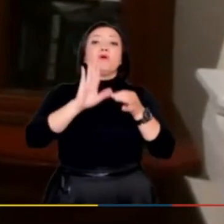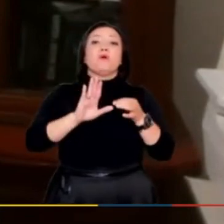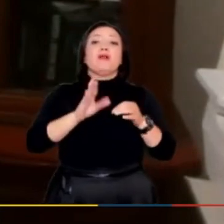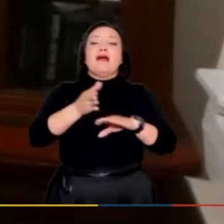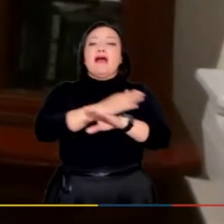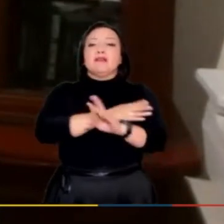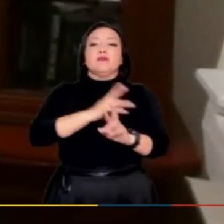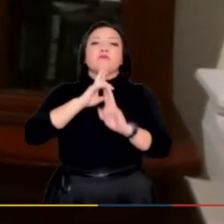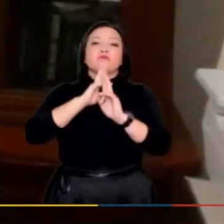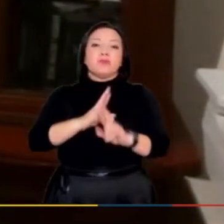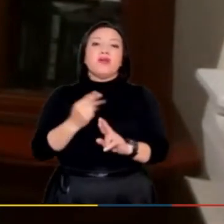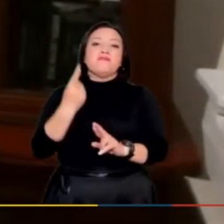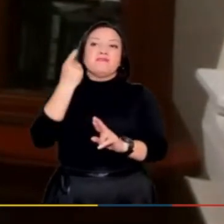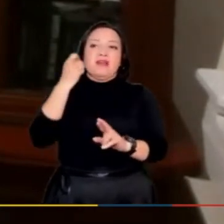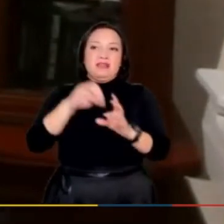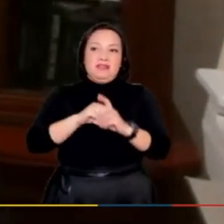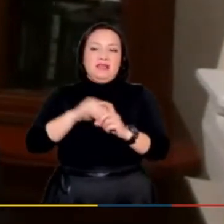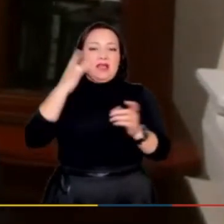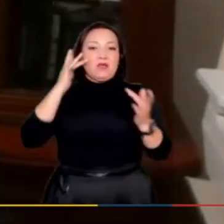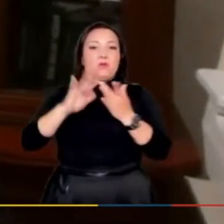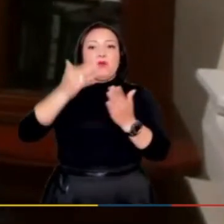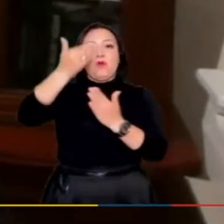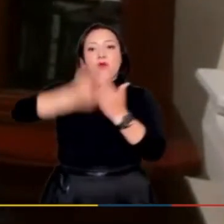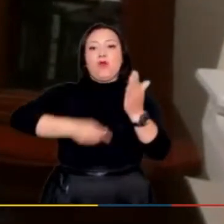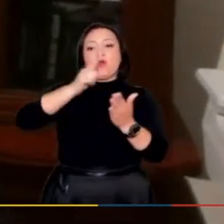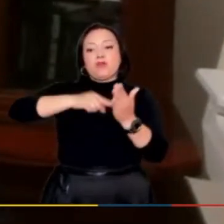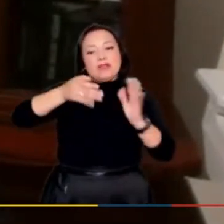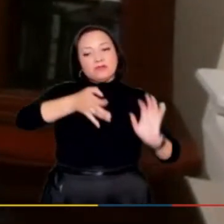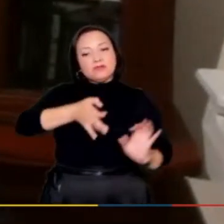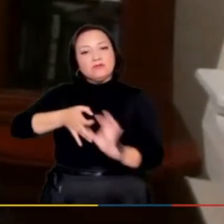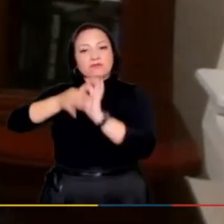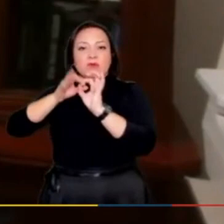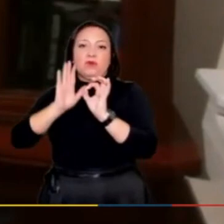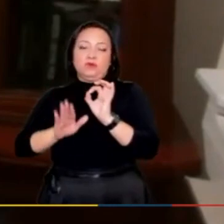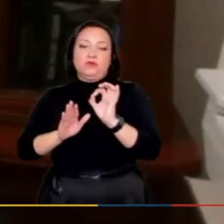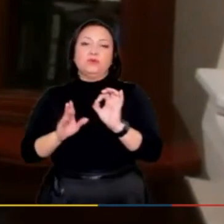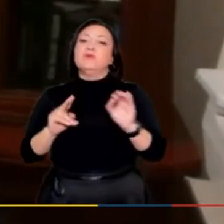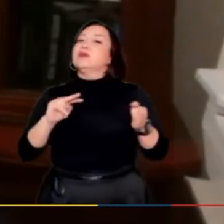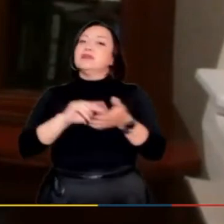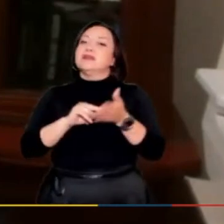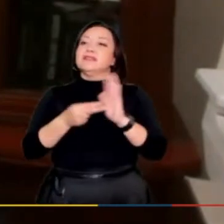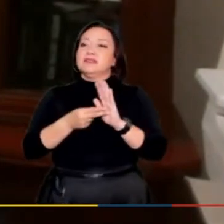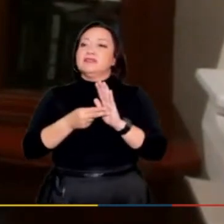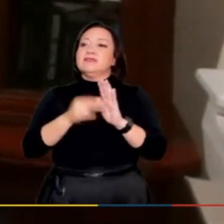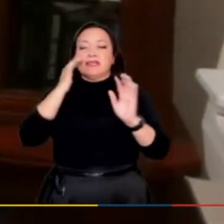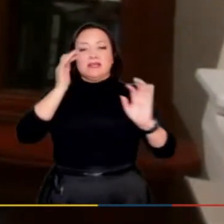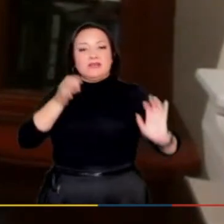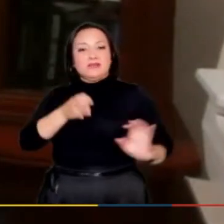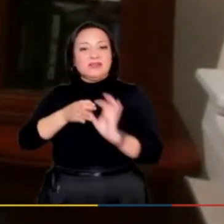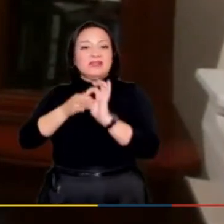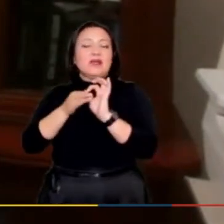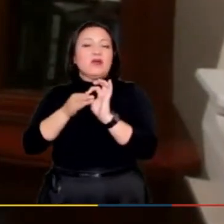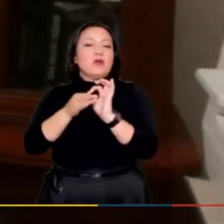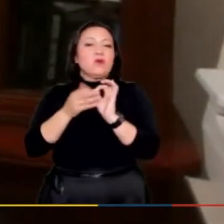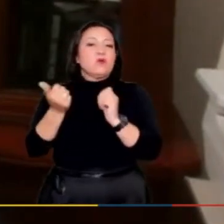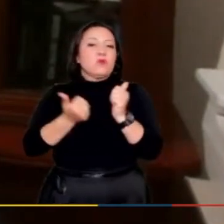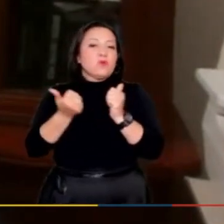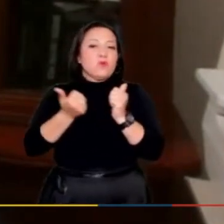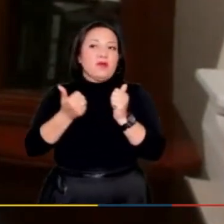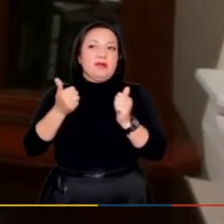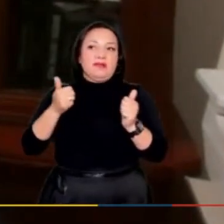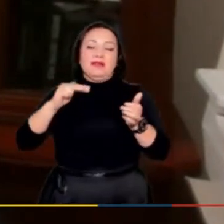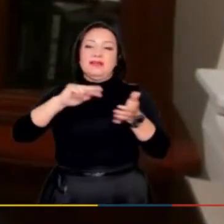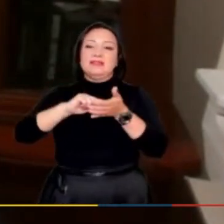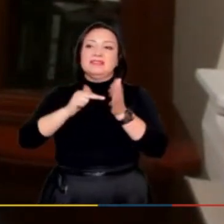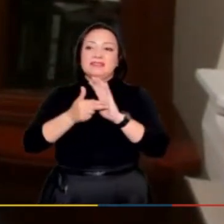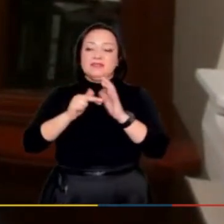en cuanto a la existencia de un conjunto de contratos coligados. Se refiere a los coligados en el sentido de que